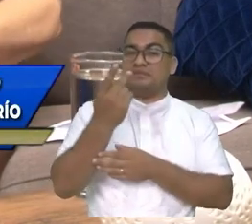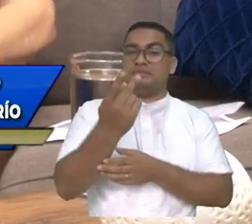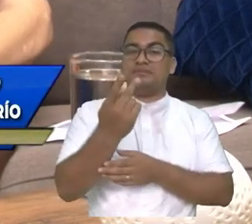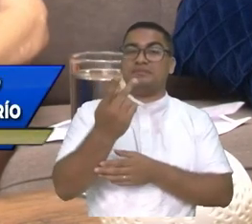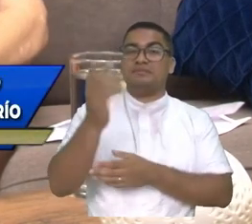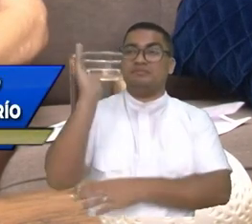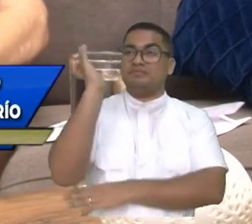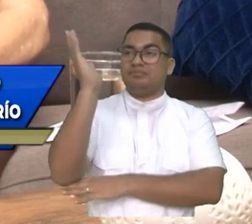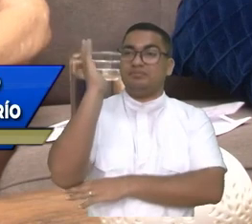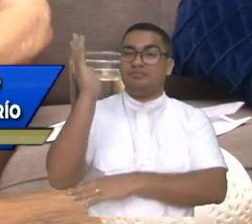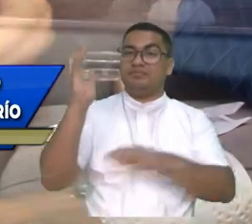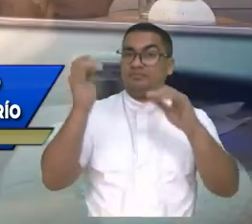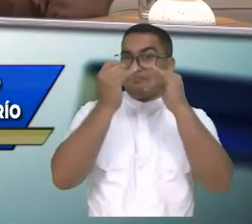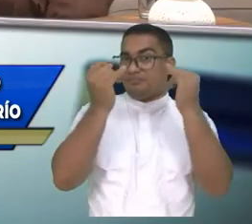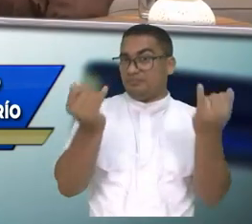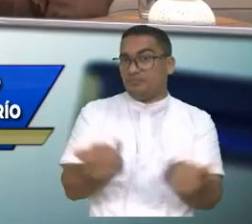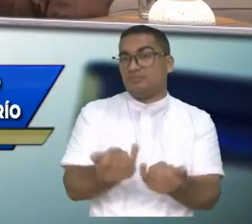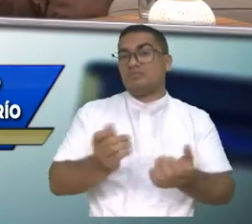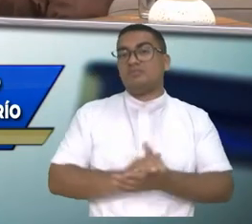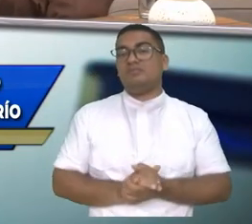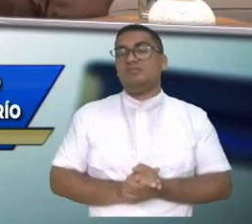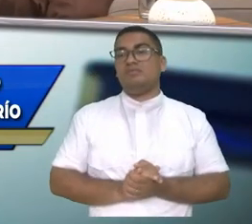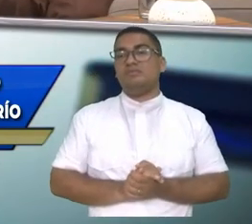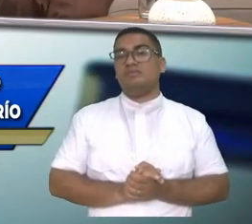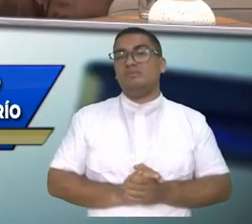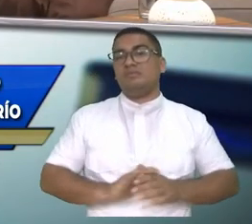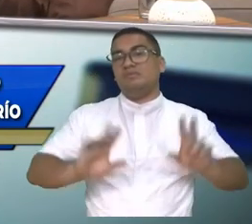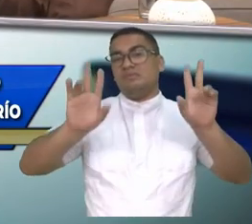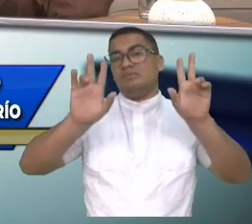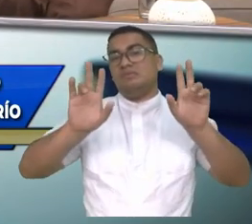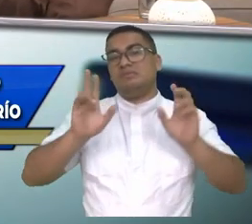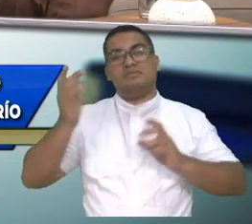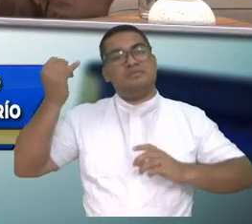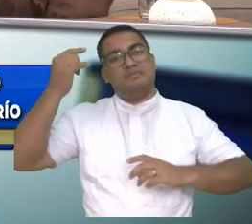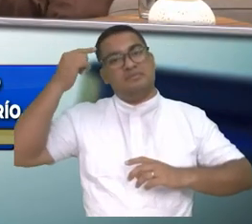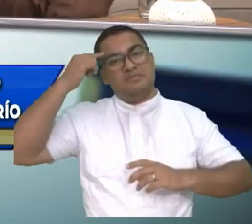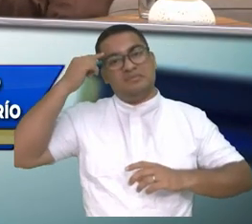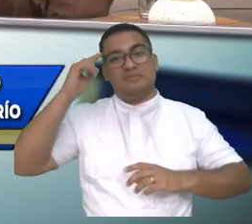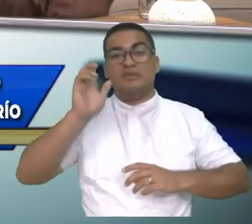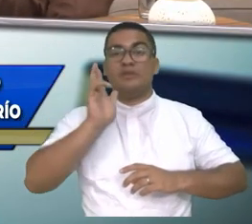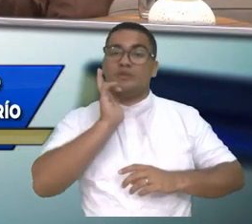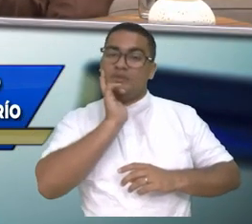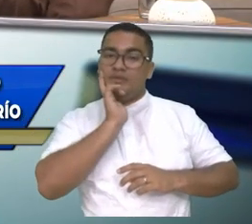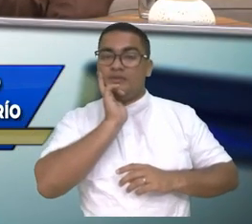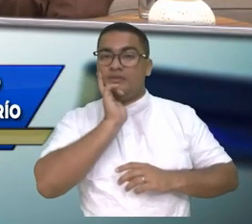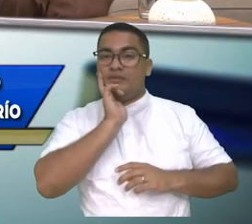este simposio internacional, que era el pensamiento de Darío